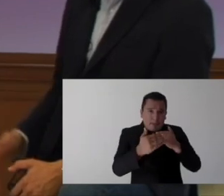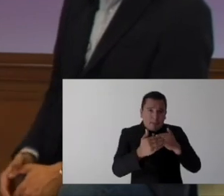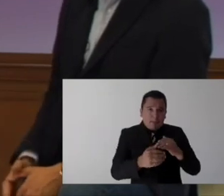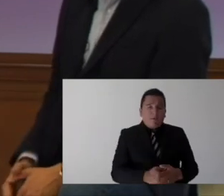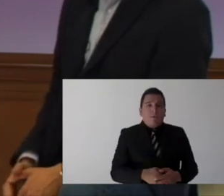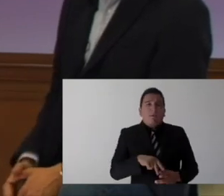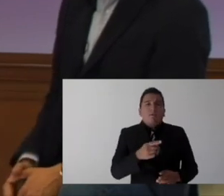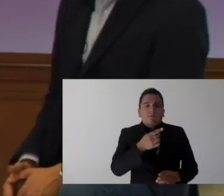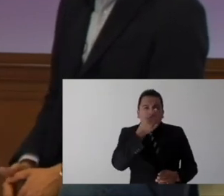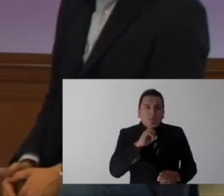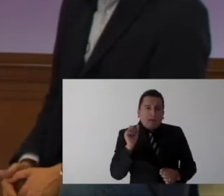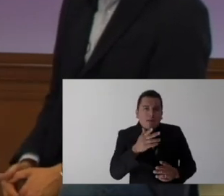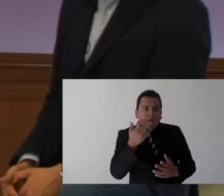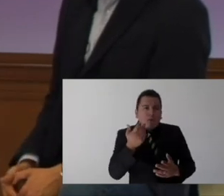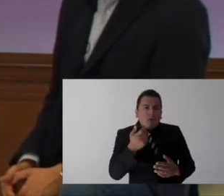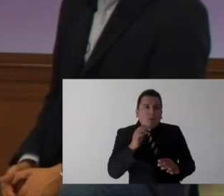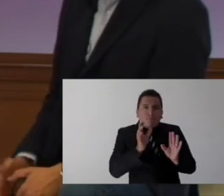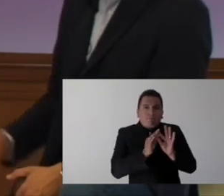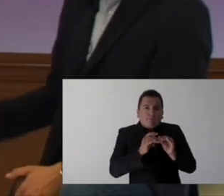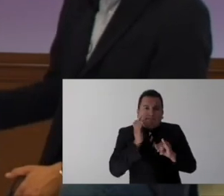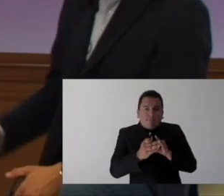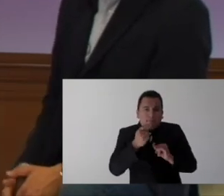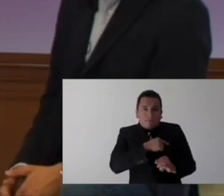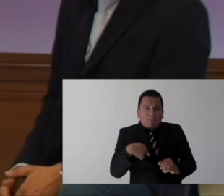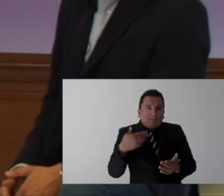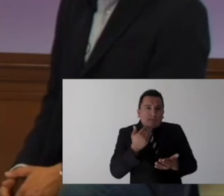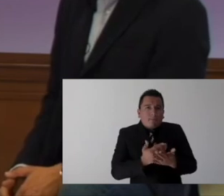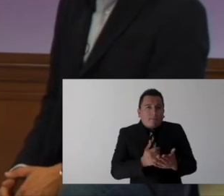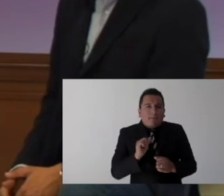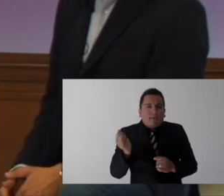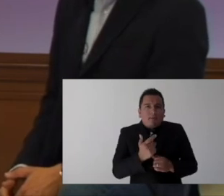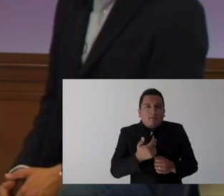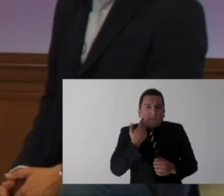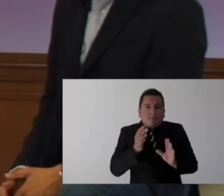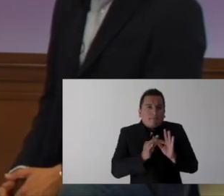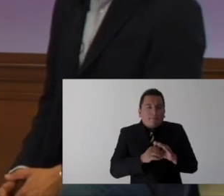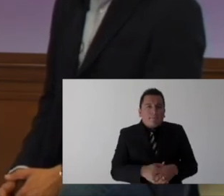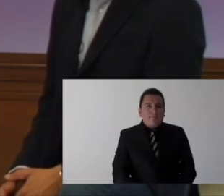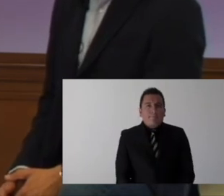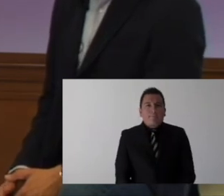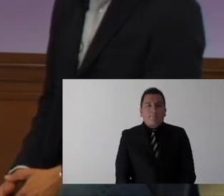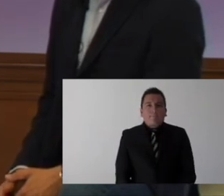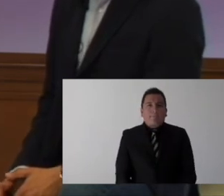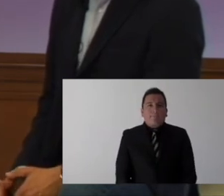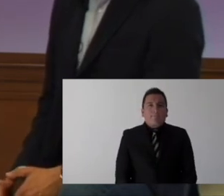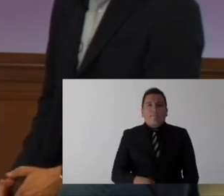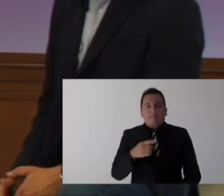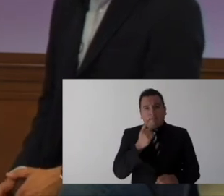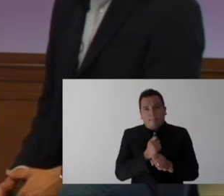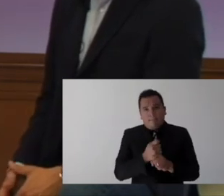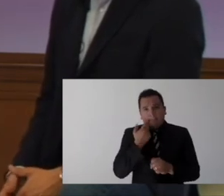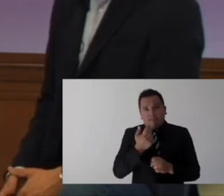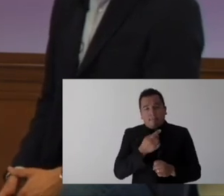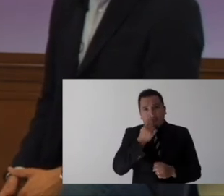para concluir esta charla, algo que nos quieras comentar, Luis. Pues primero agradecerte, Gustavo, y al instituto, la verdad, por